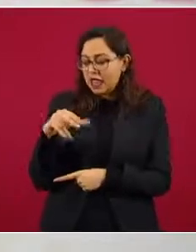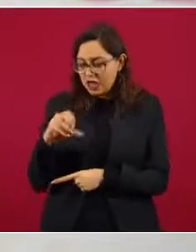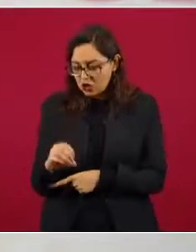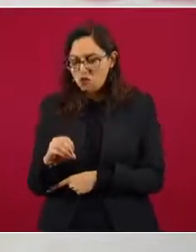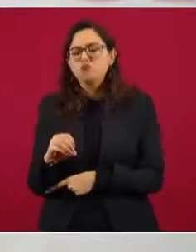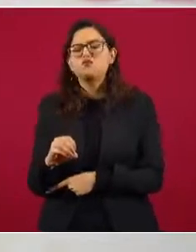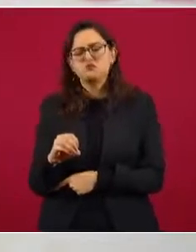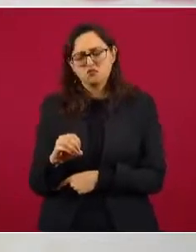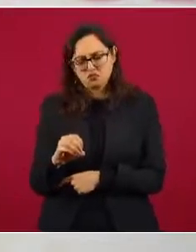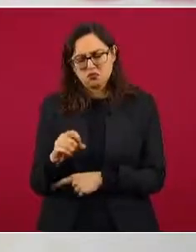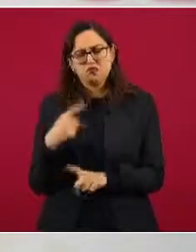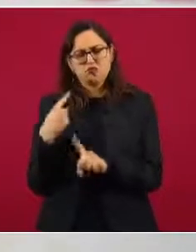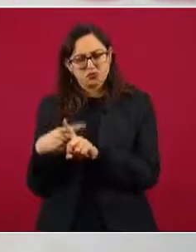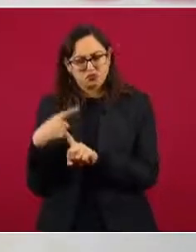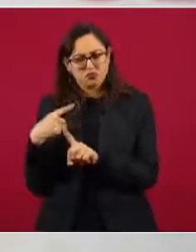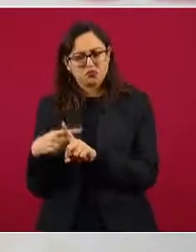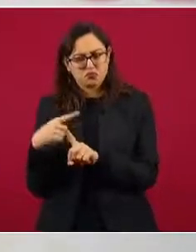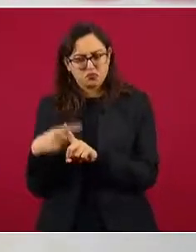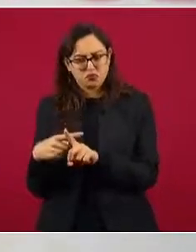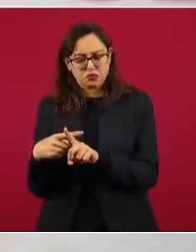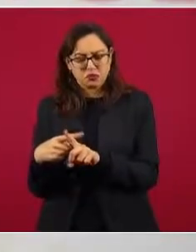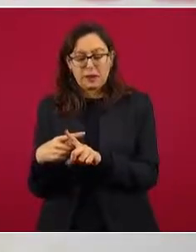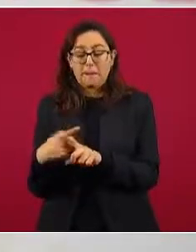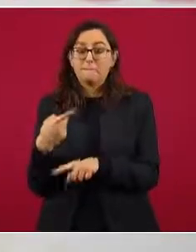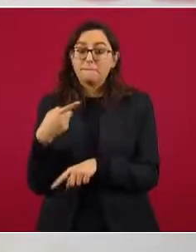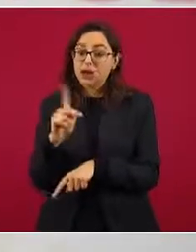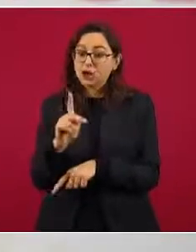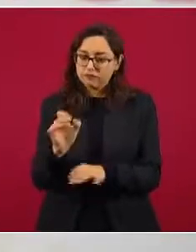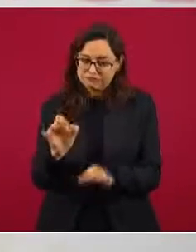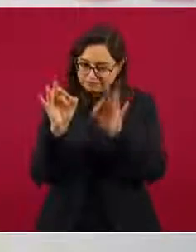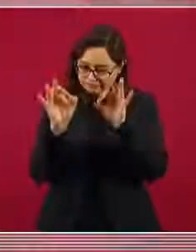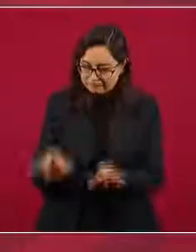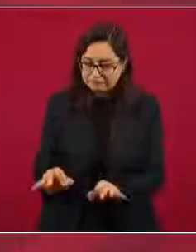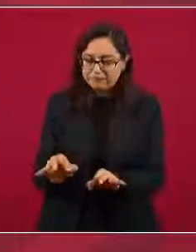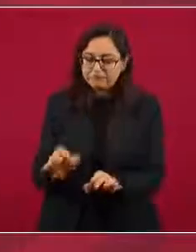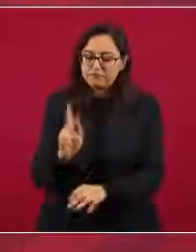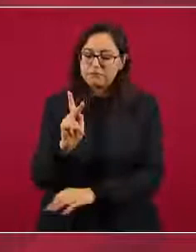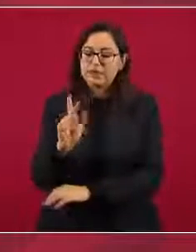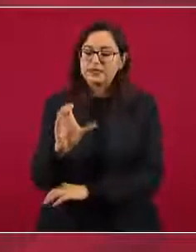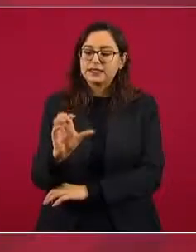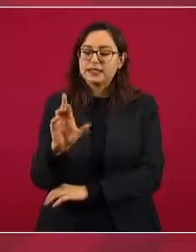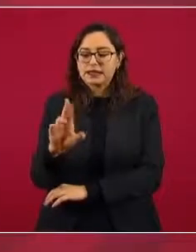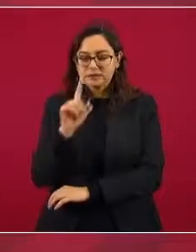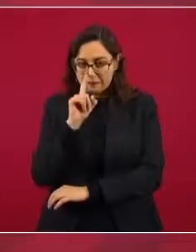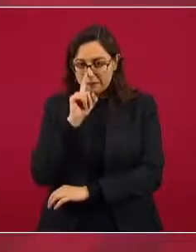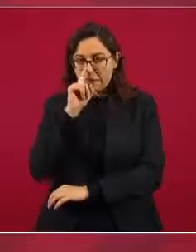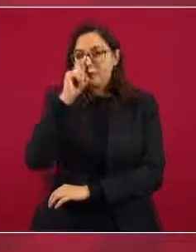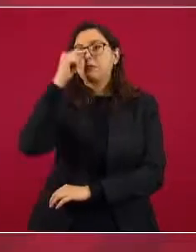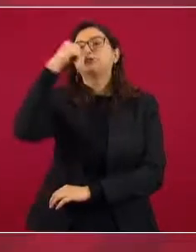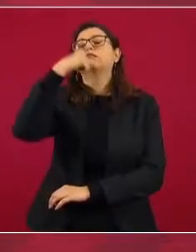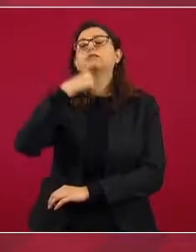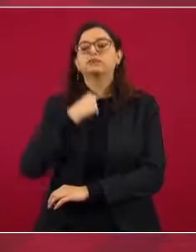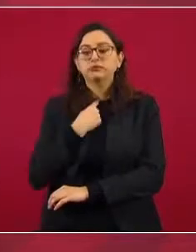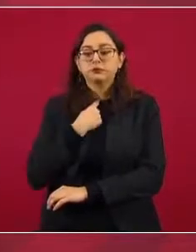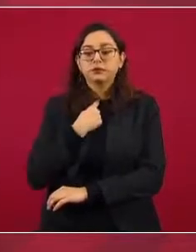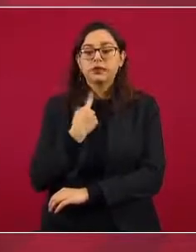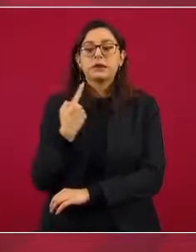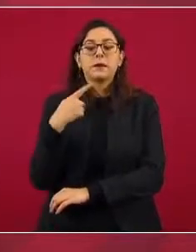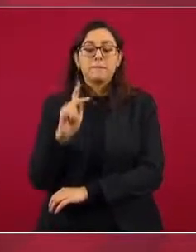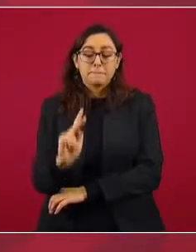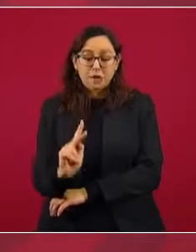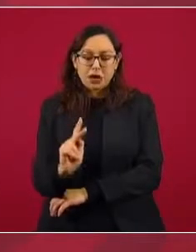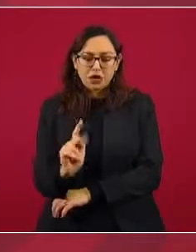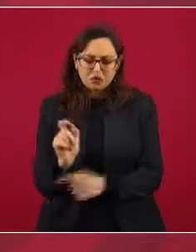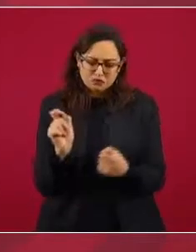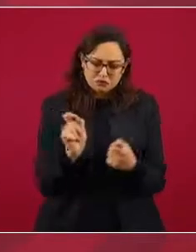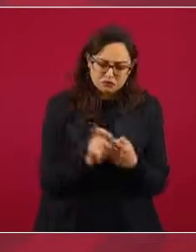algunas limitaciones. La prueba definitiva es la prueba de PCR, pero en condiciones de uso adecuado. También